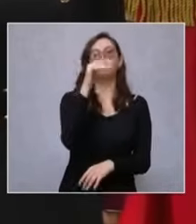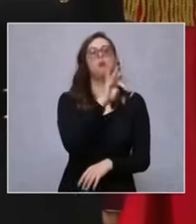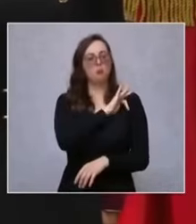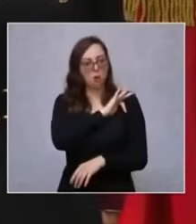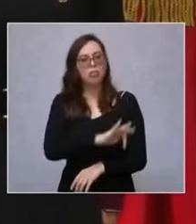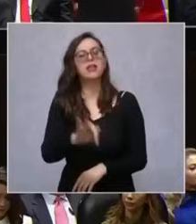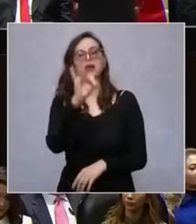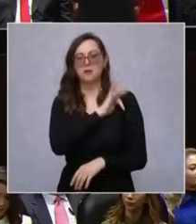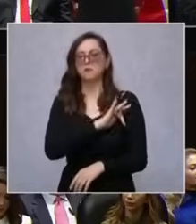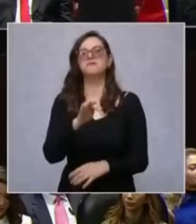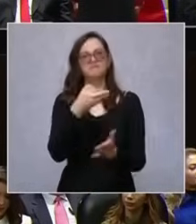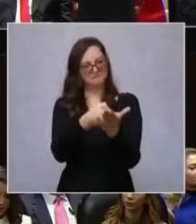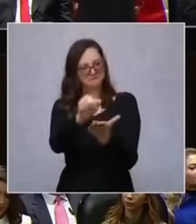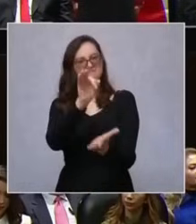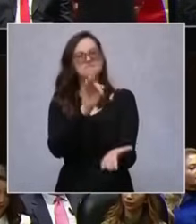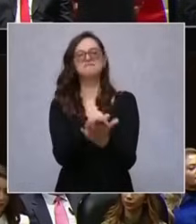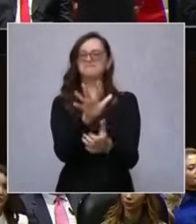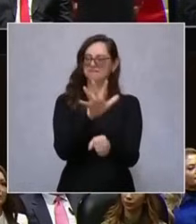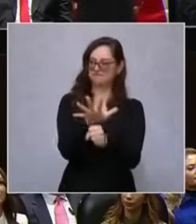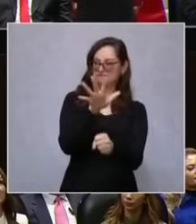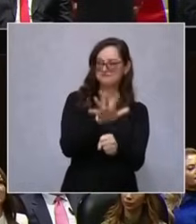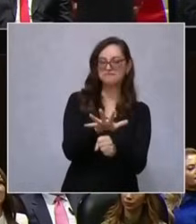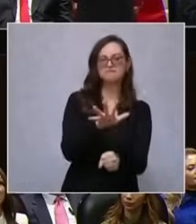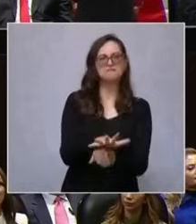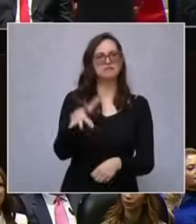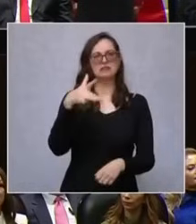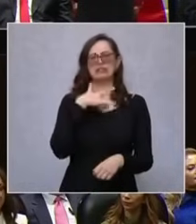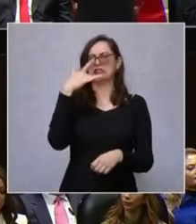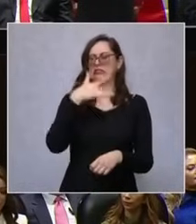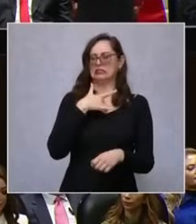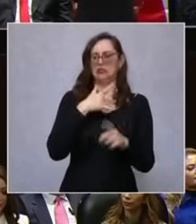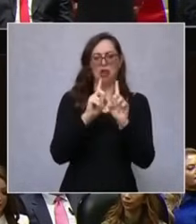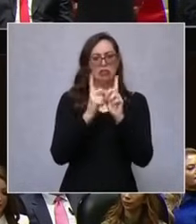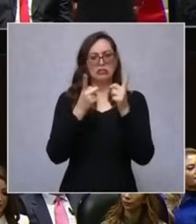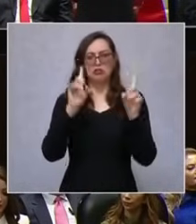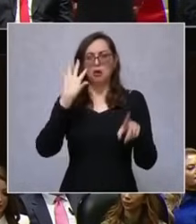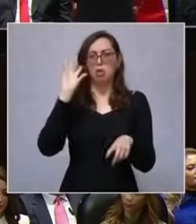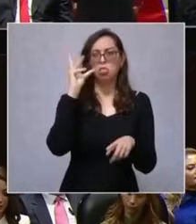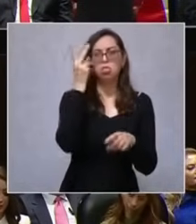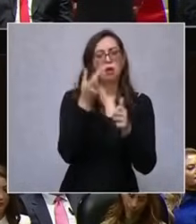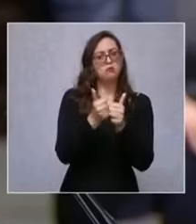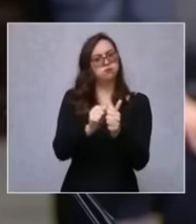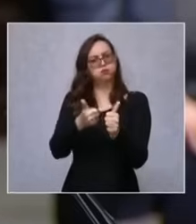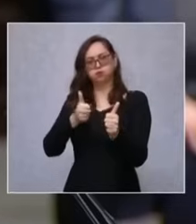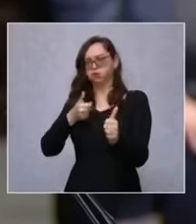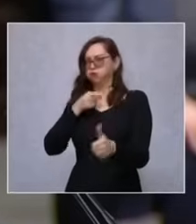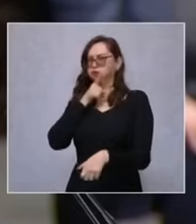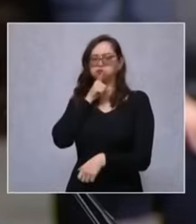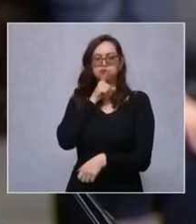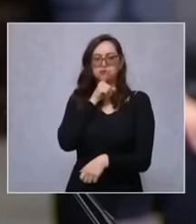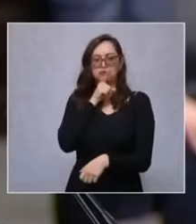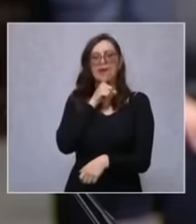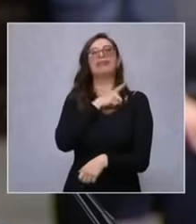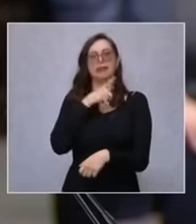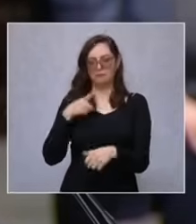sobra. Así estoy mismo. Convencida eso sí es verdad, que no podemos Dios mío, quedarnos México. Atrás en el desarrollo tecnológico. No, pensémoslo. Oye, no